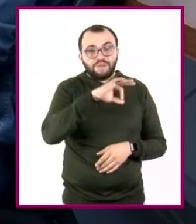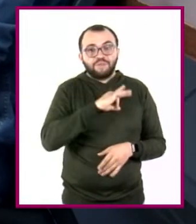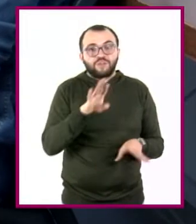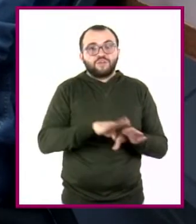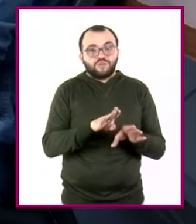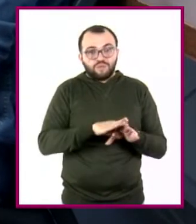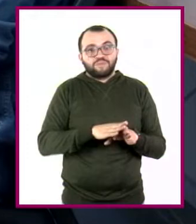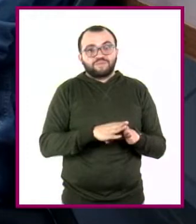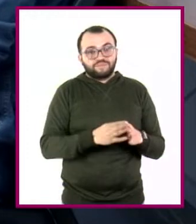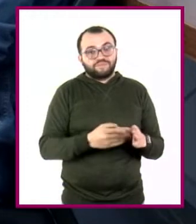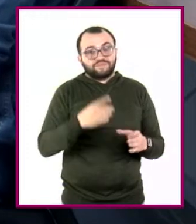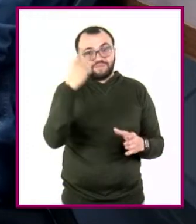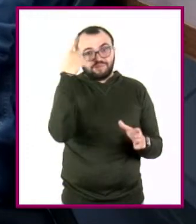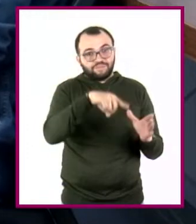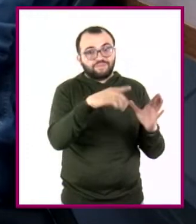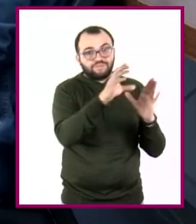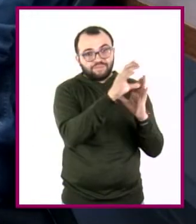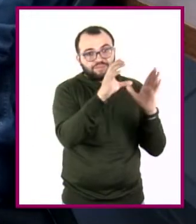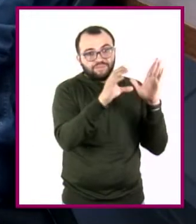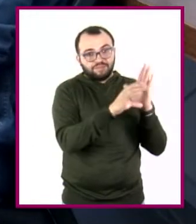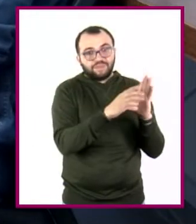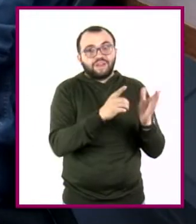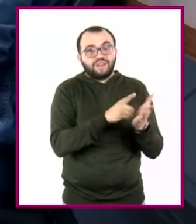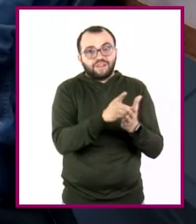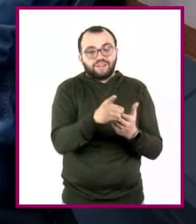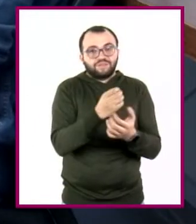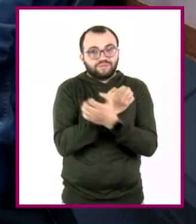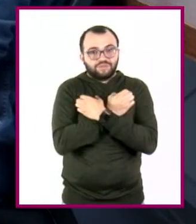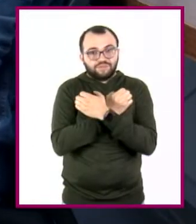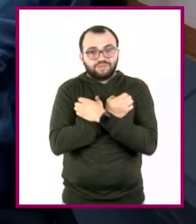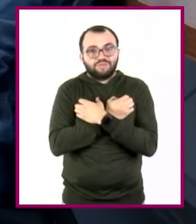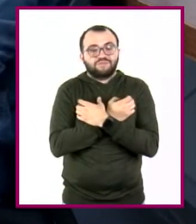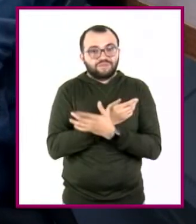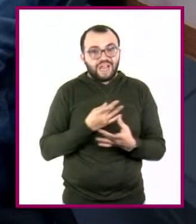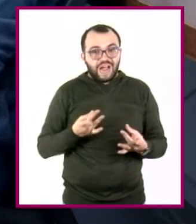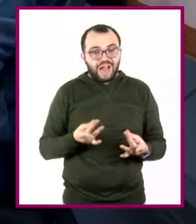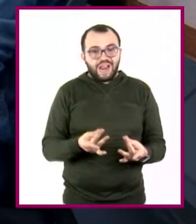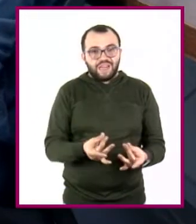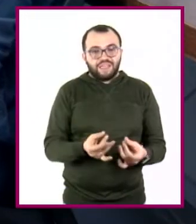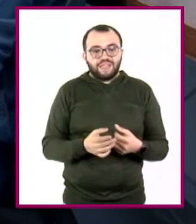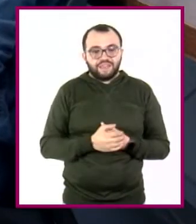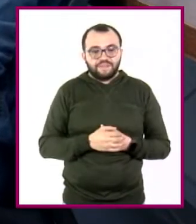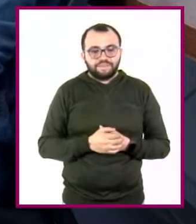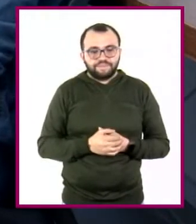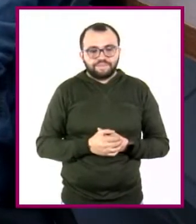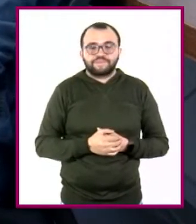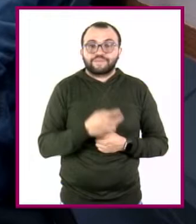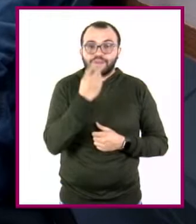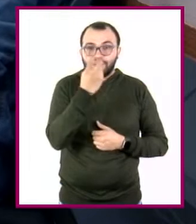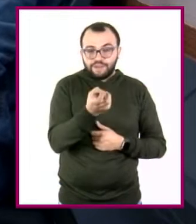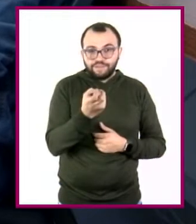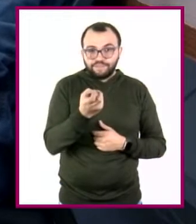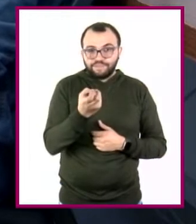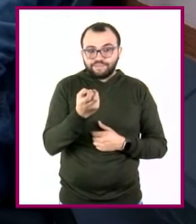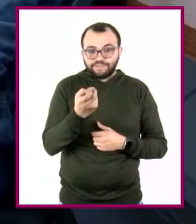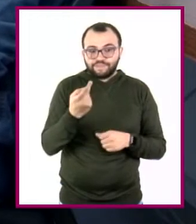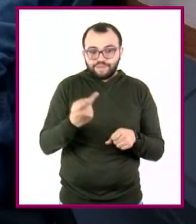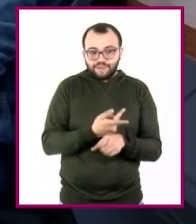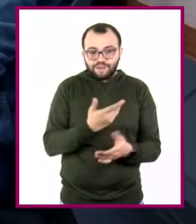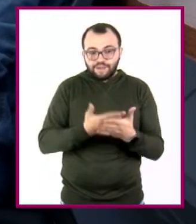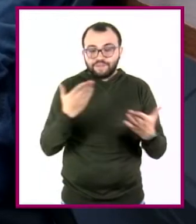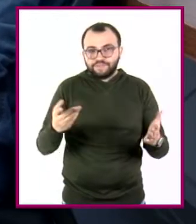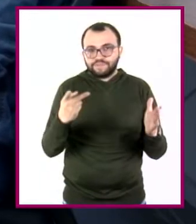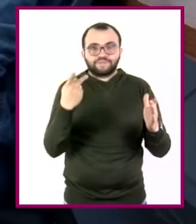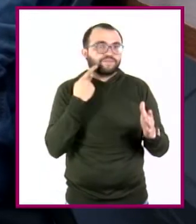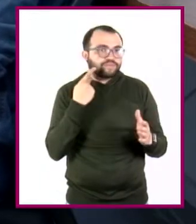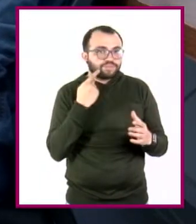mandato constitucional de garantizar el derecho a una educación de calidad. En este contexto, las políticas educativas del